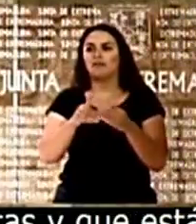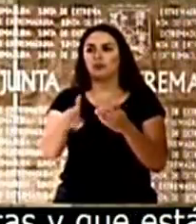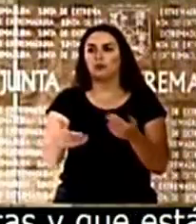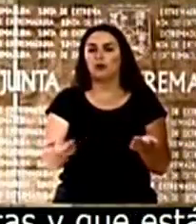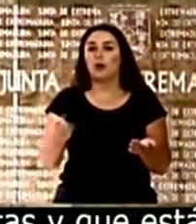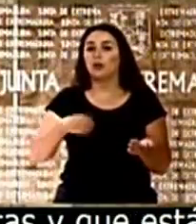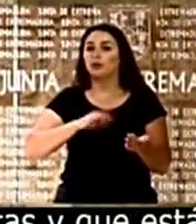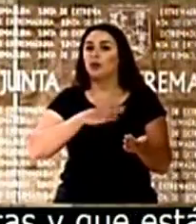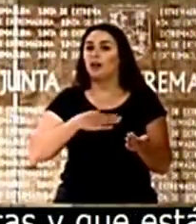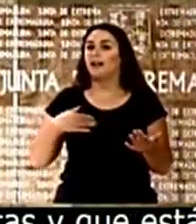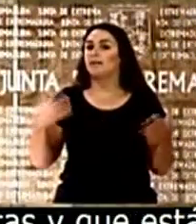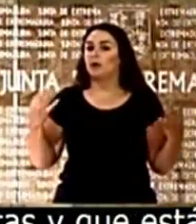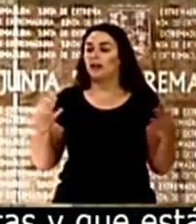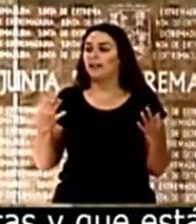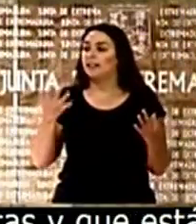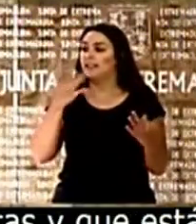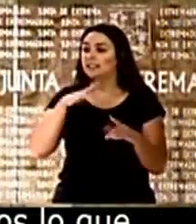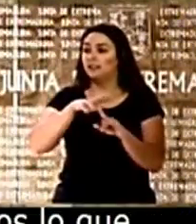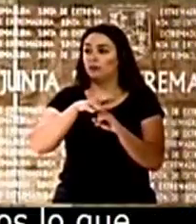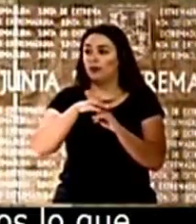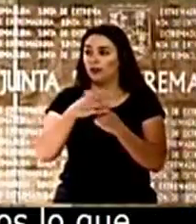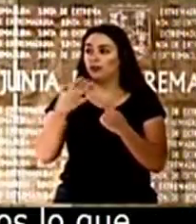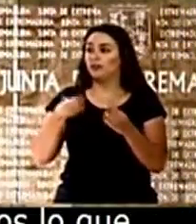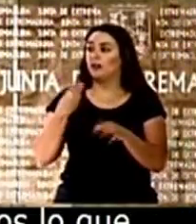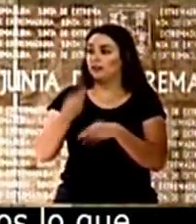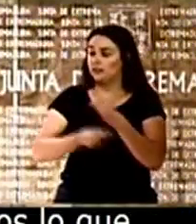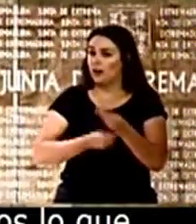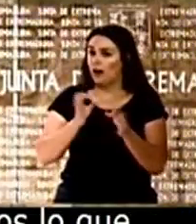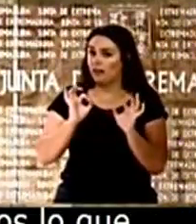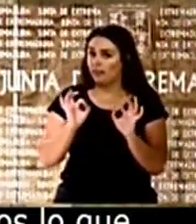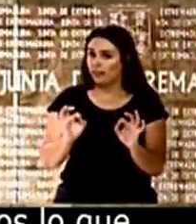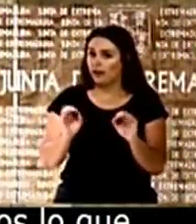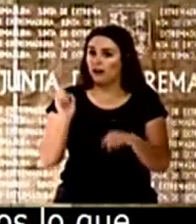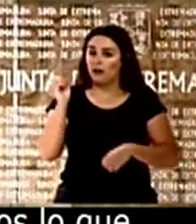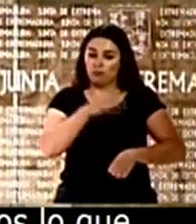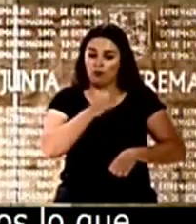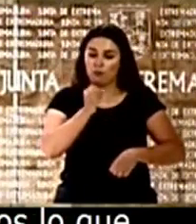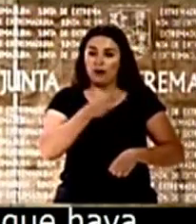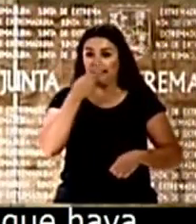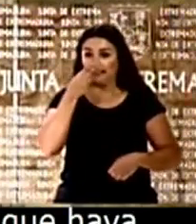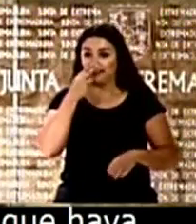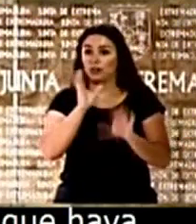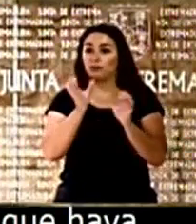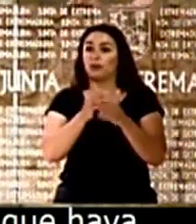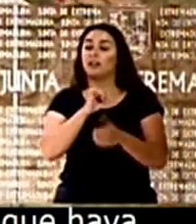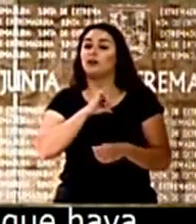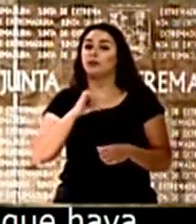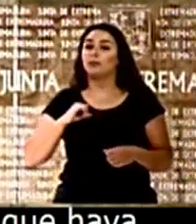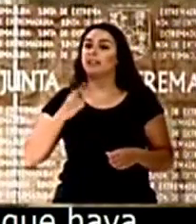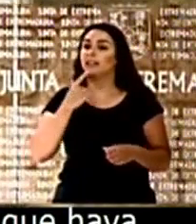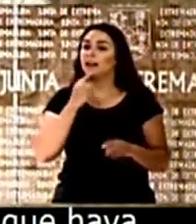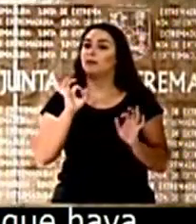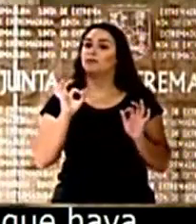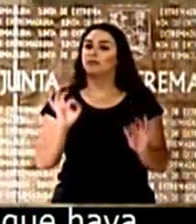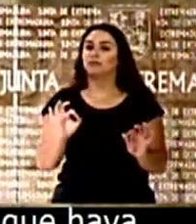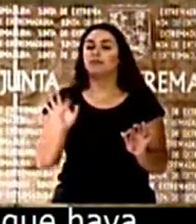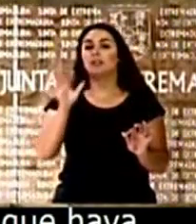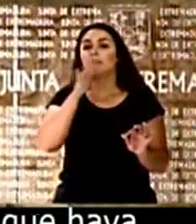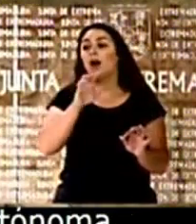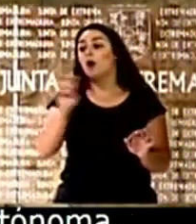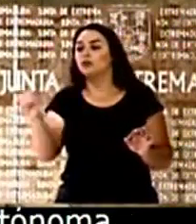lo que queremos es que cuando esa situación se dé, de que haya inversores interesados en nuestra comunidad autónoma, digamos, pues es que se han ido a otro